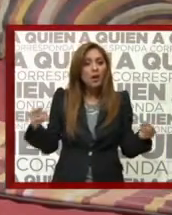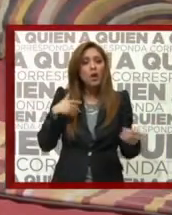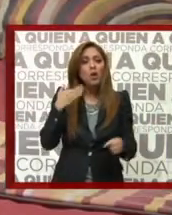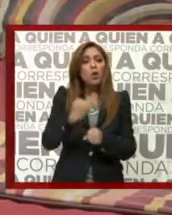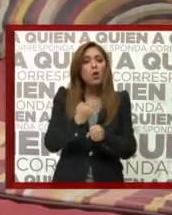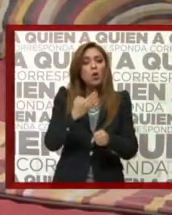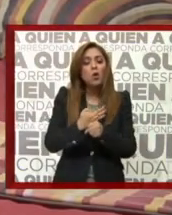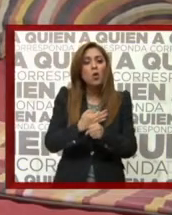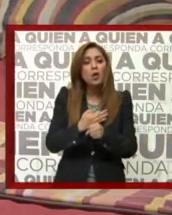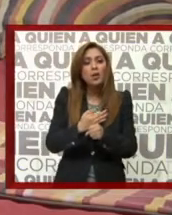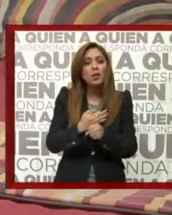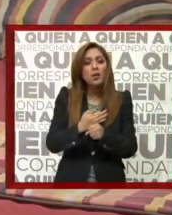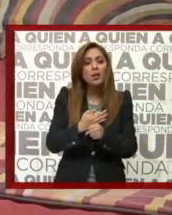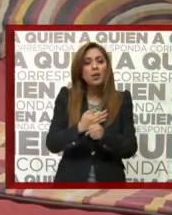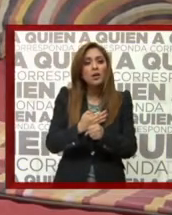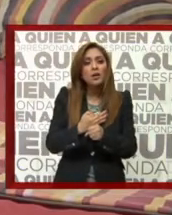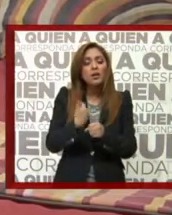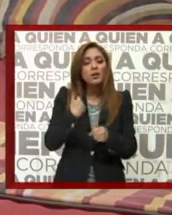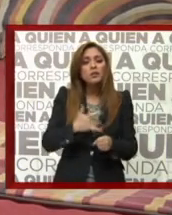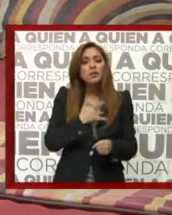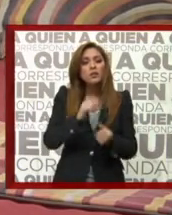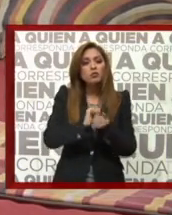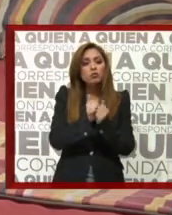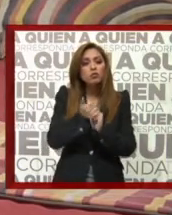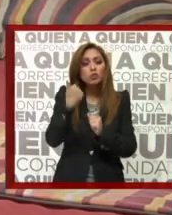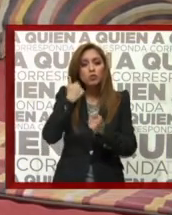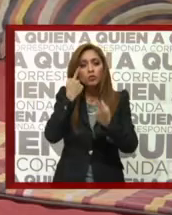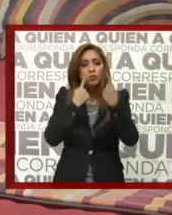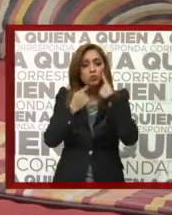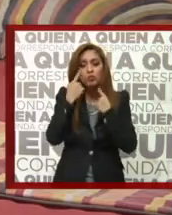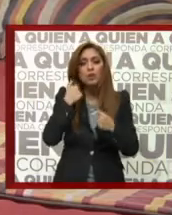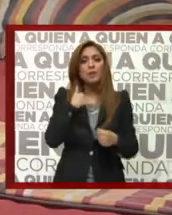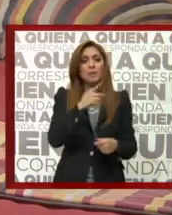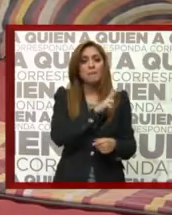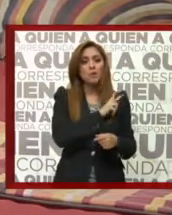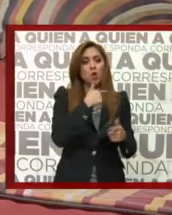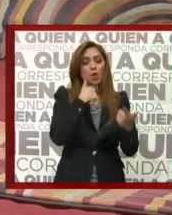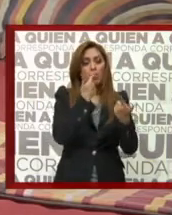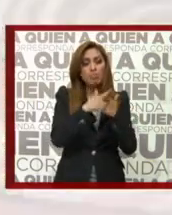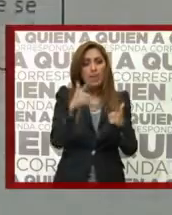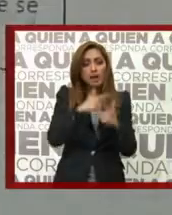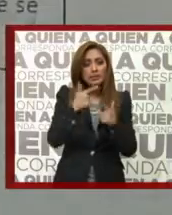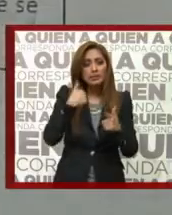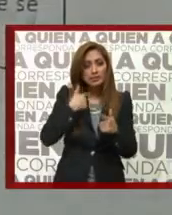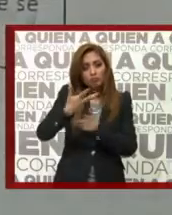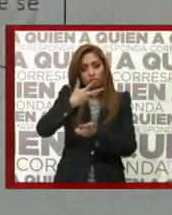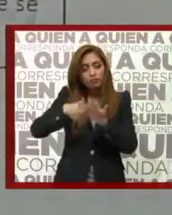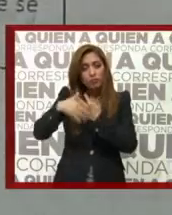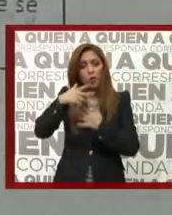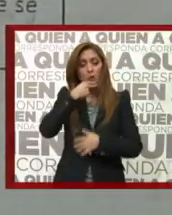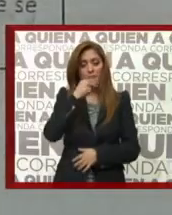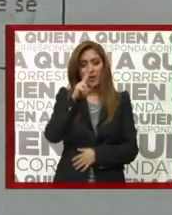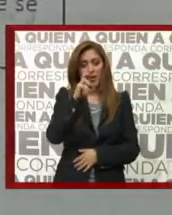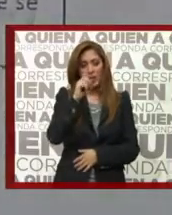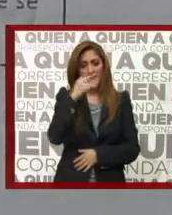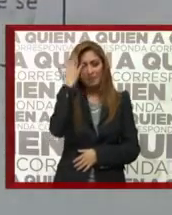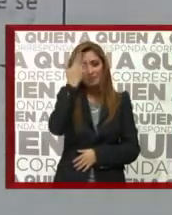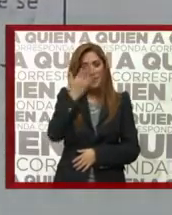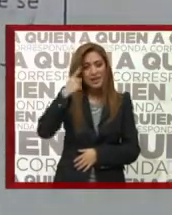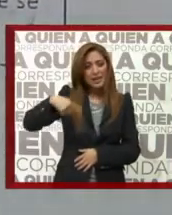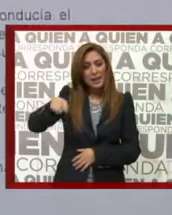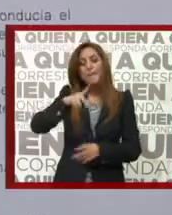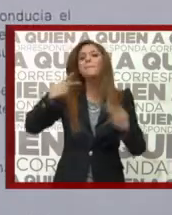hora salí y pues sí, me puse a llorar ahí porque pues, es nuestro patrimonio. El señor Rodríguez pide que las